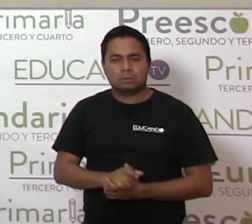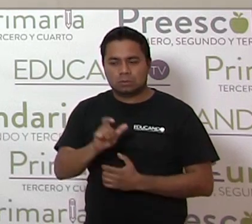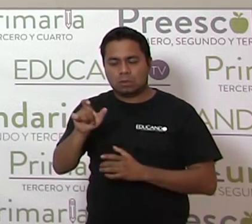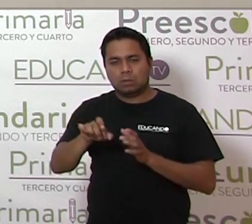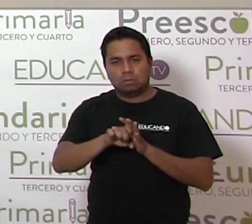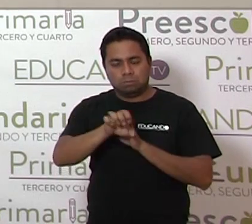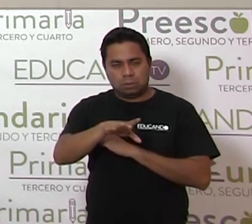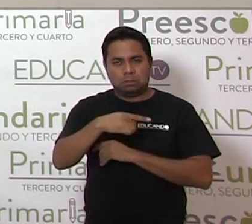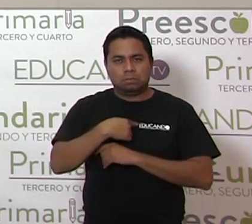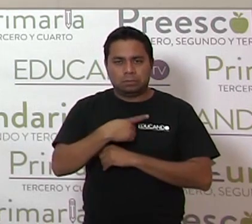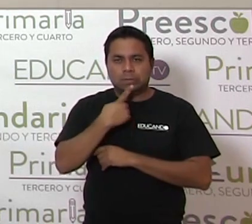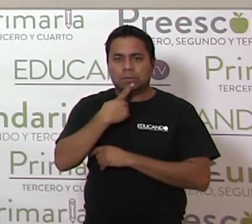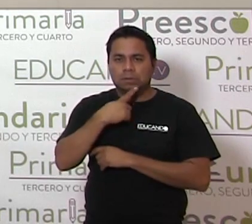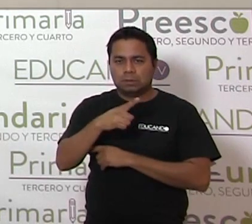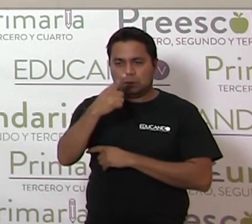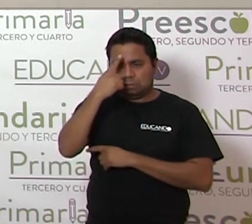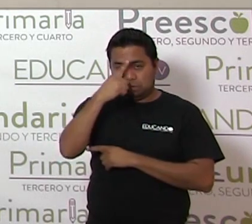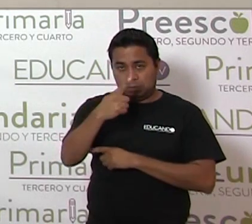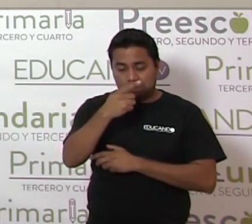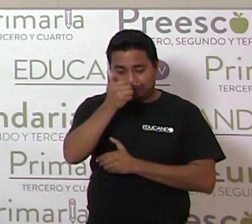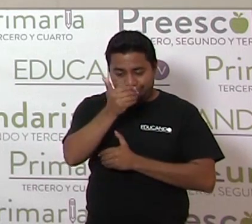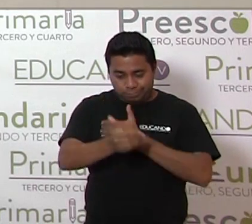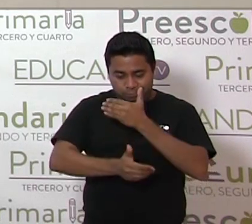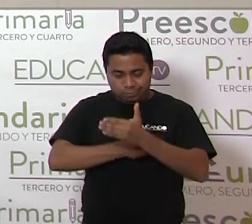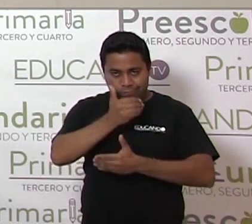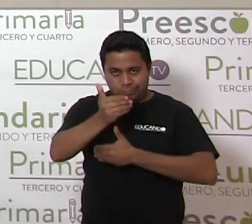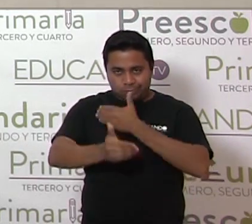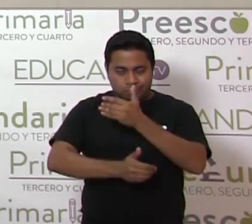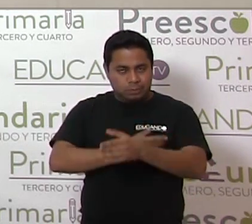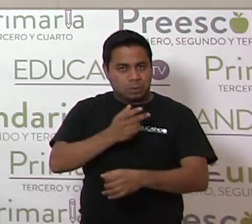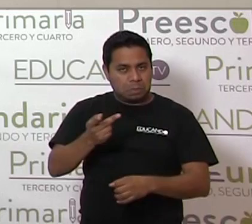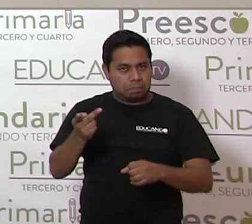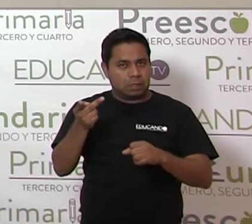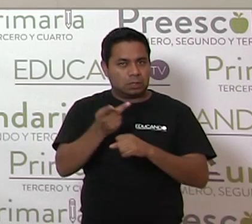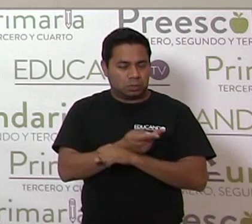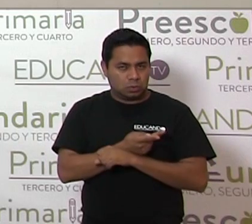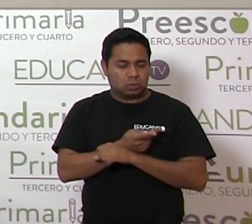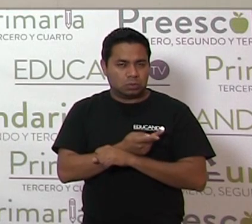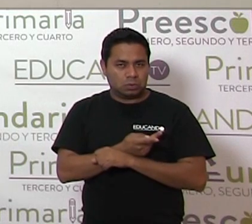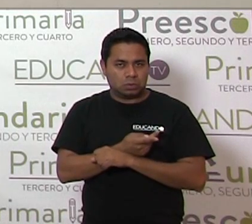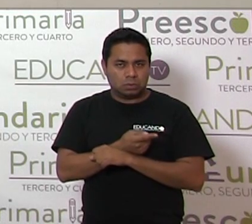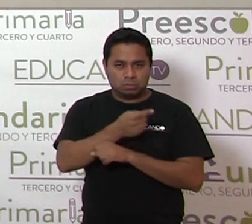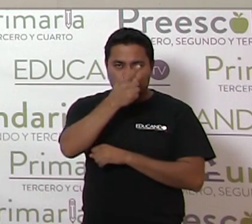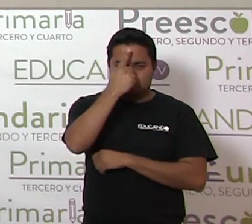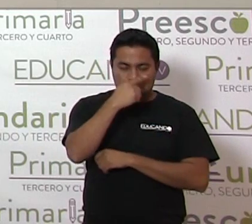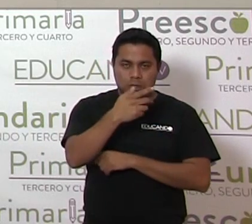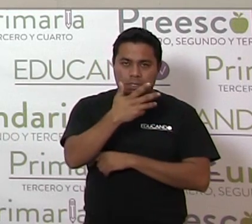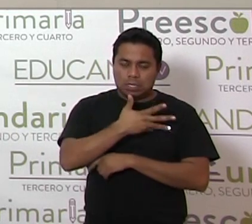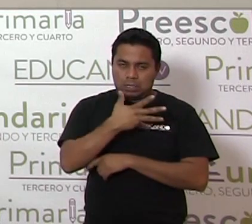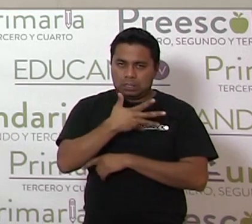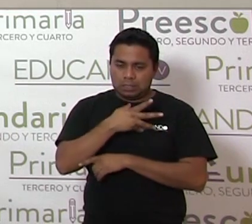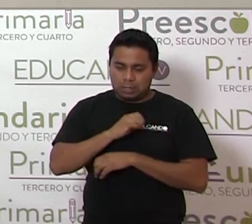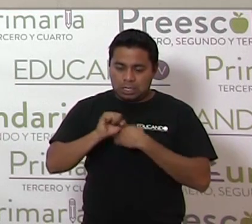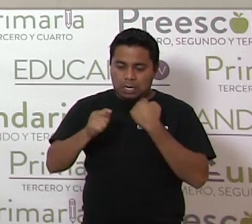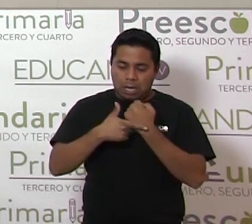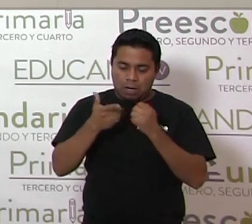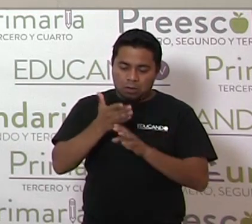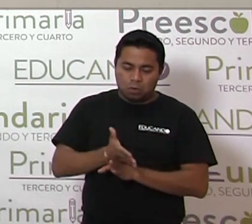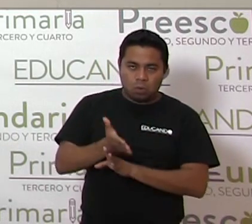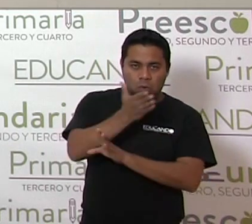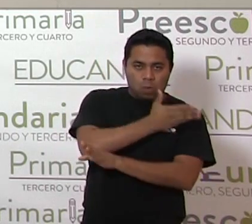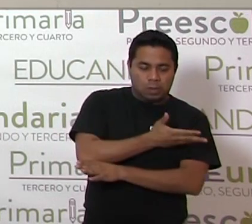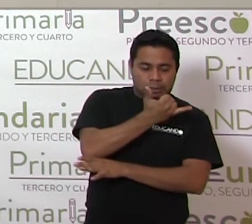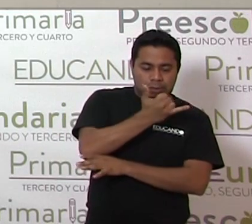referimos a la relación de sucesos que va a tener una causa y